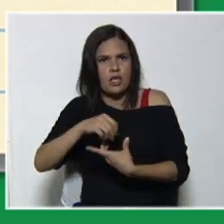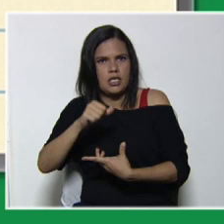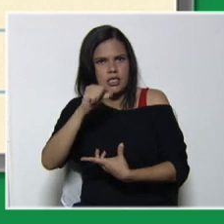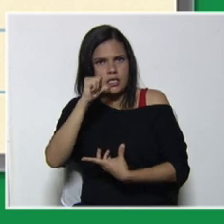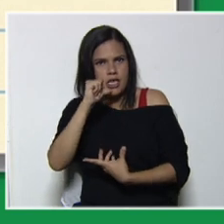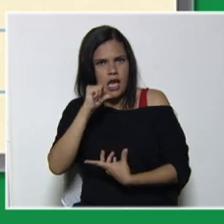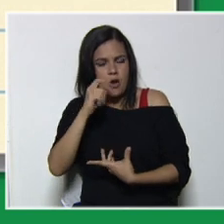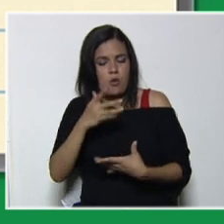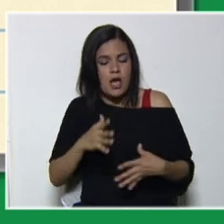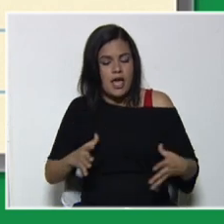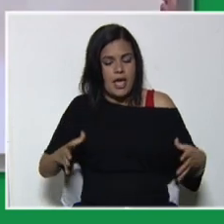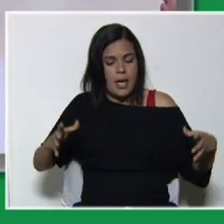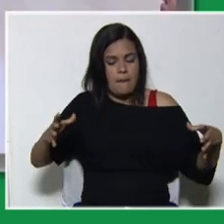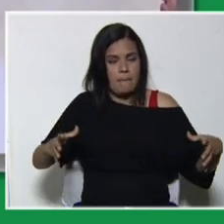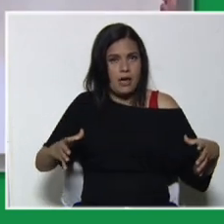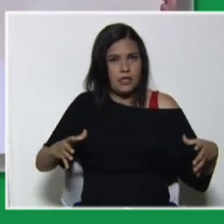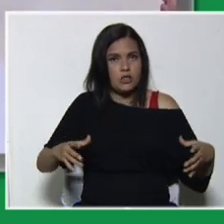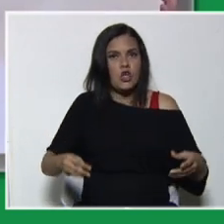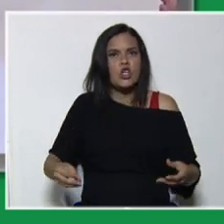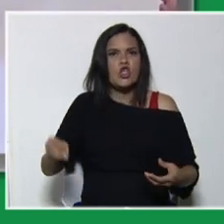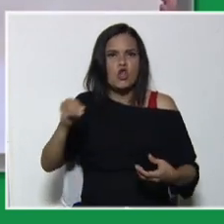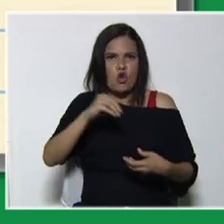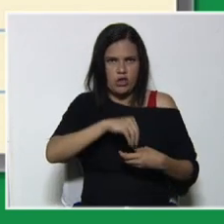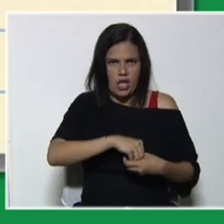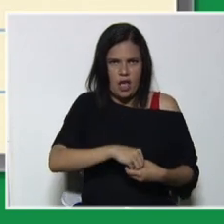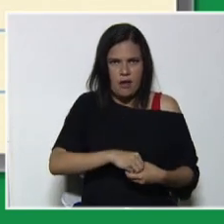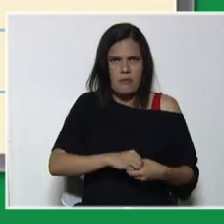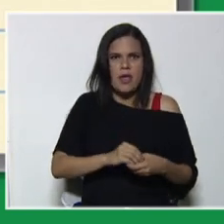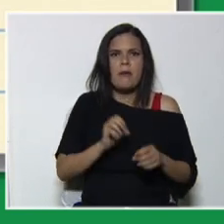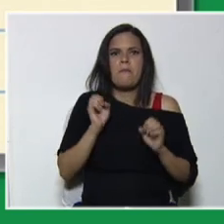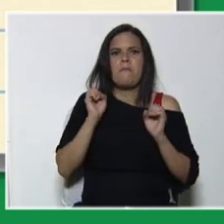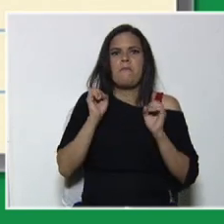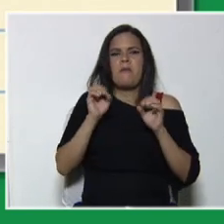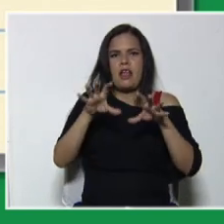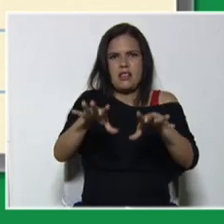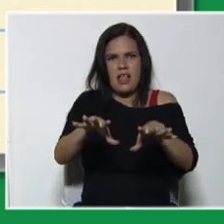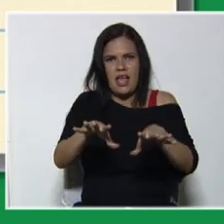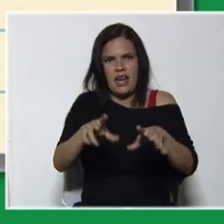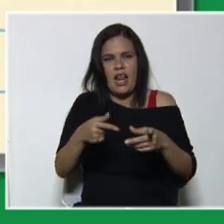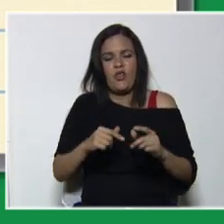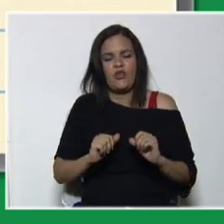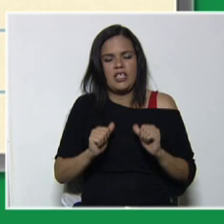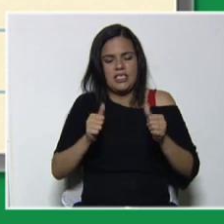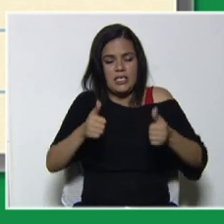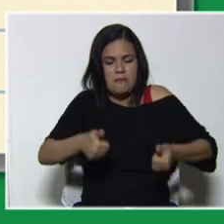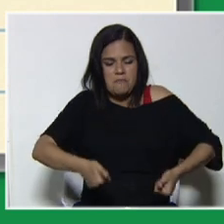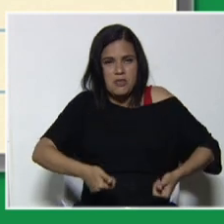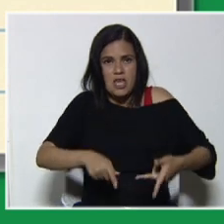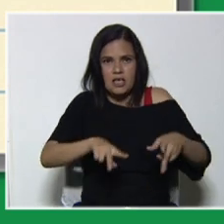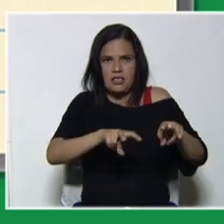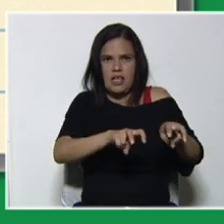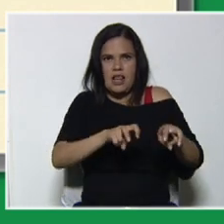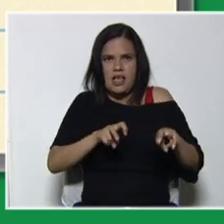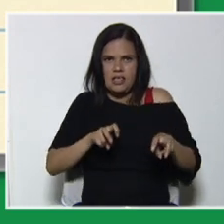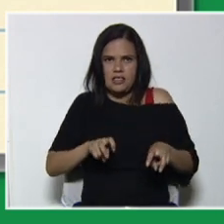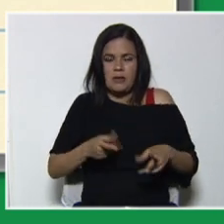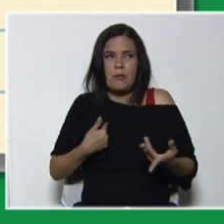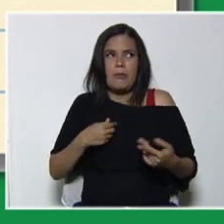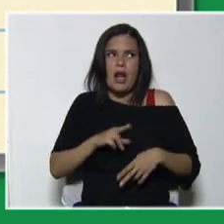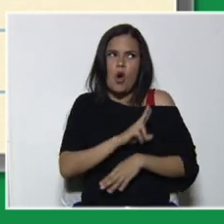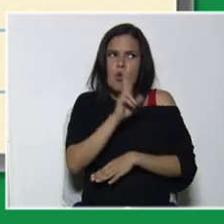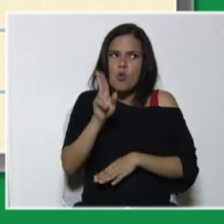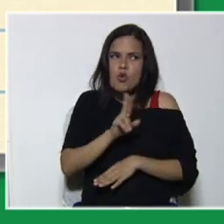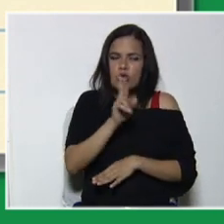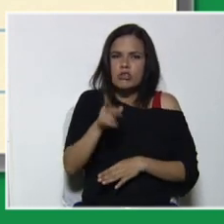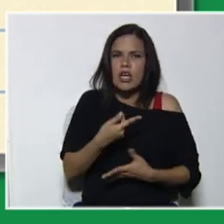en estanque y bombearla nuevamente a la parte donde se inicia el riego para volver a usar